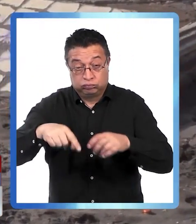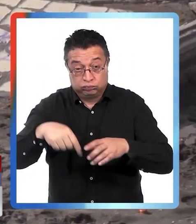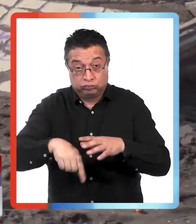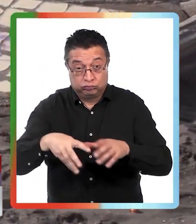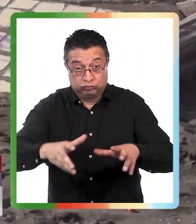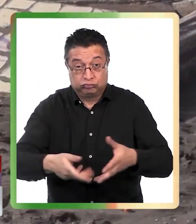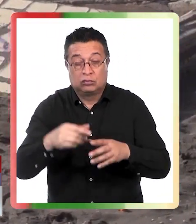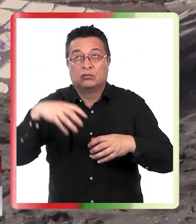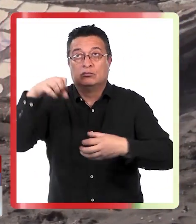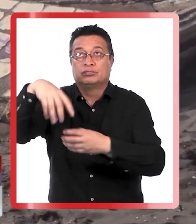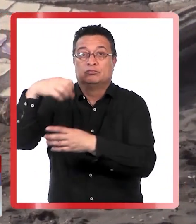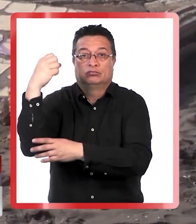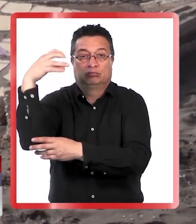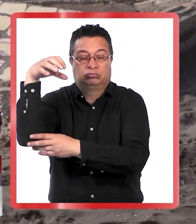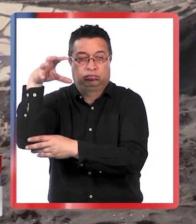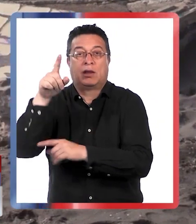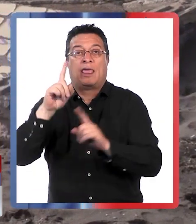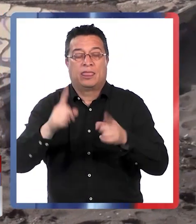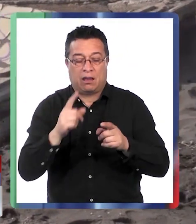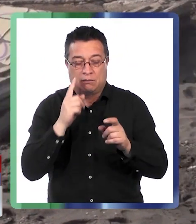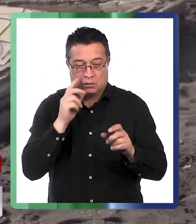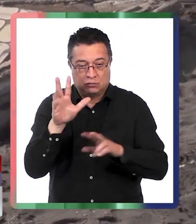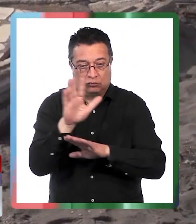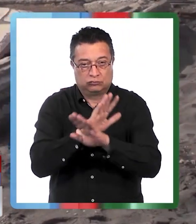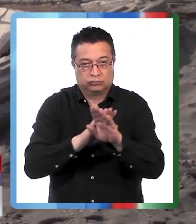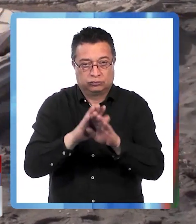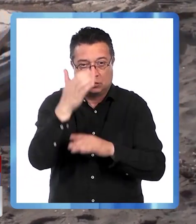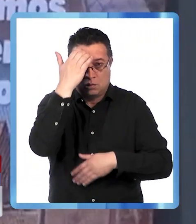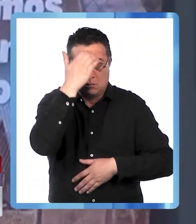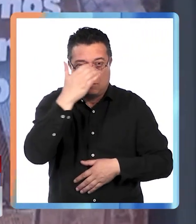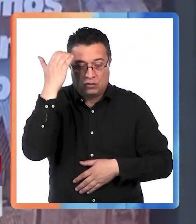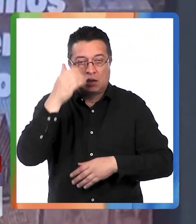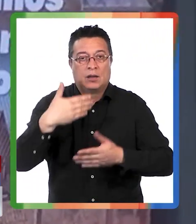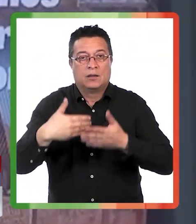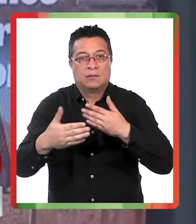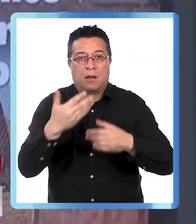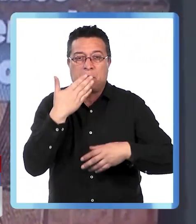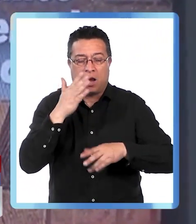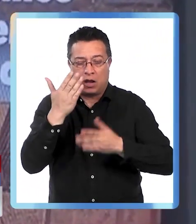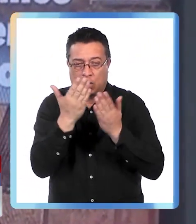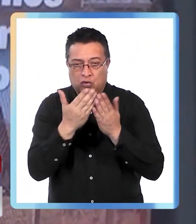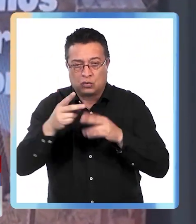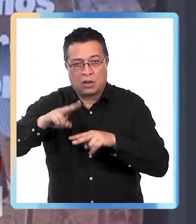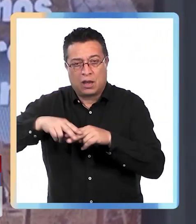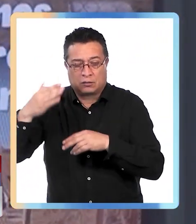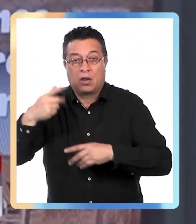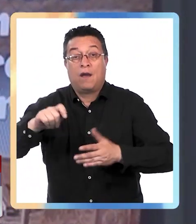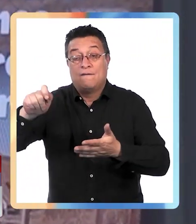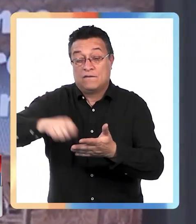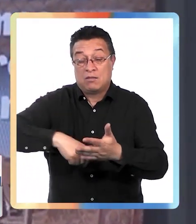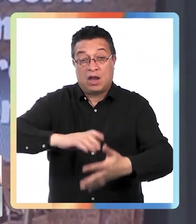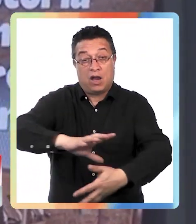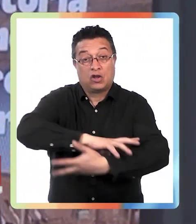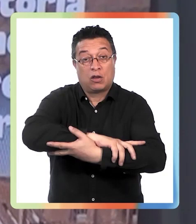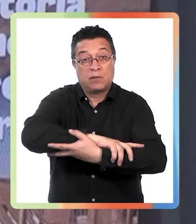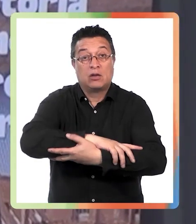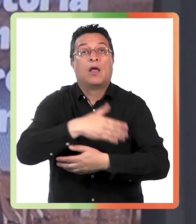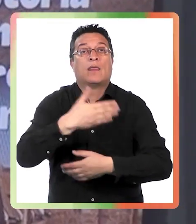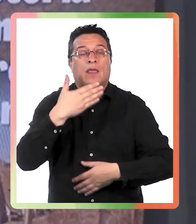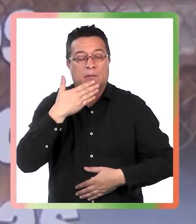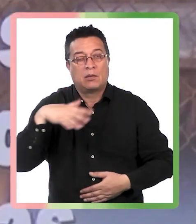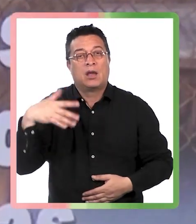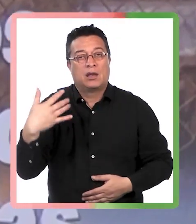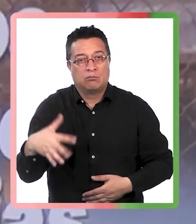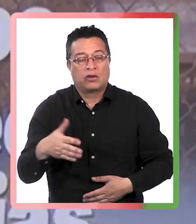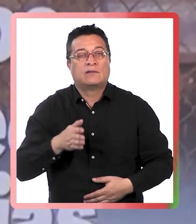de luminarias deben estar custodiadas por profesionales arqueólogos. Durante la ceremonia de firma de convenio, también destacaron la importancia